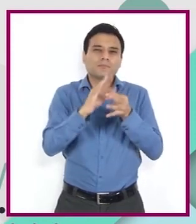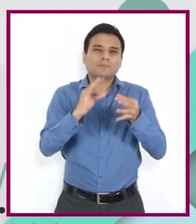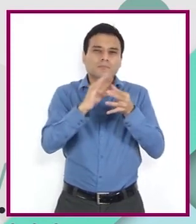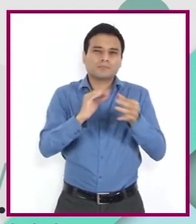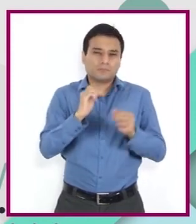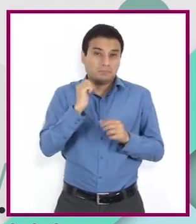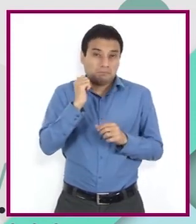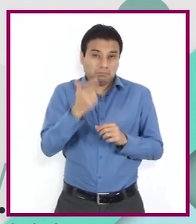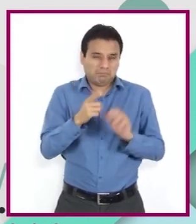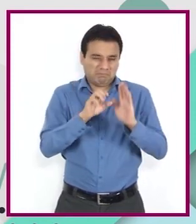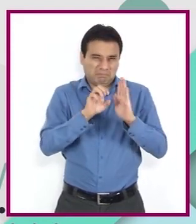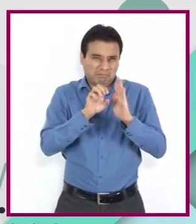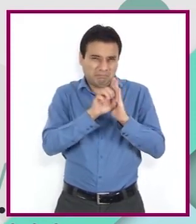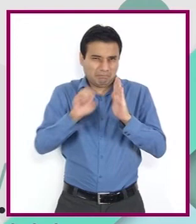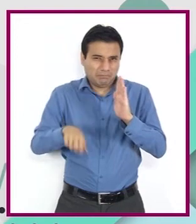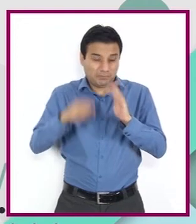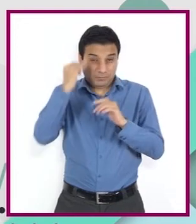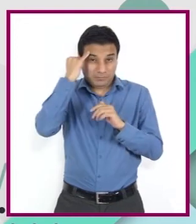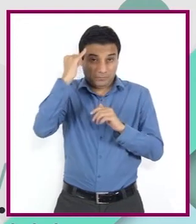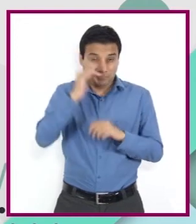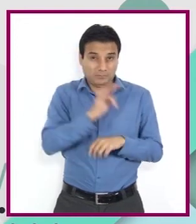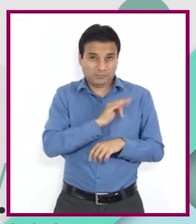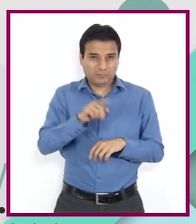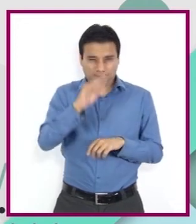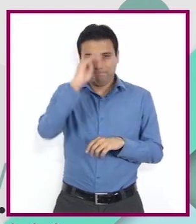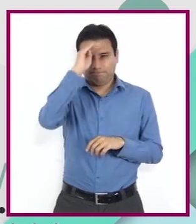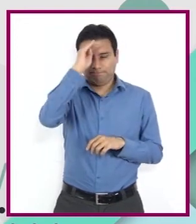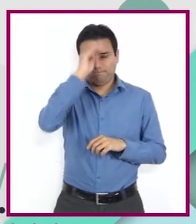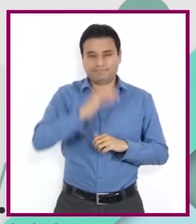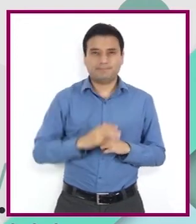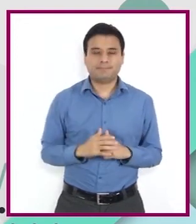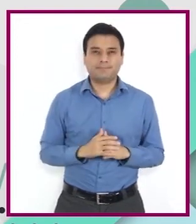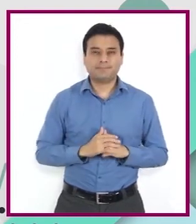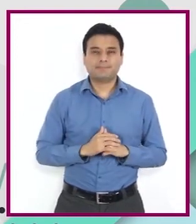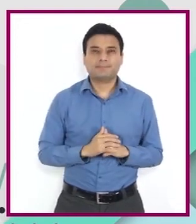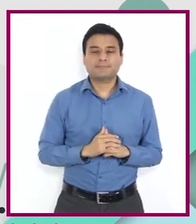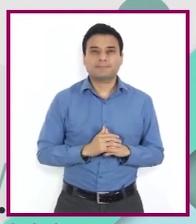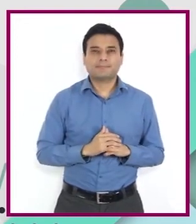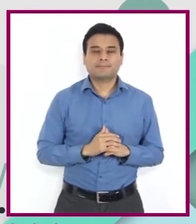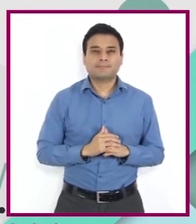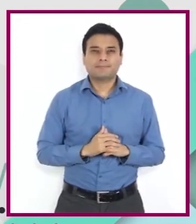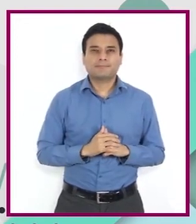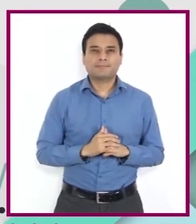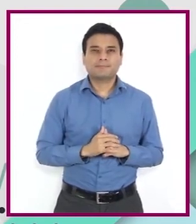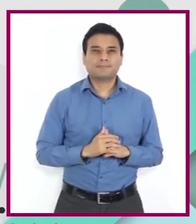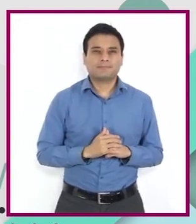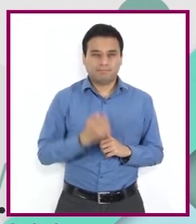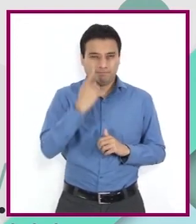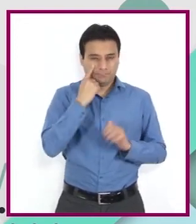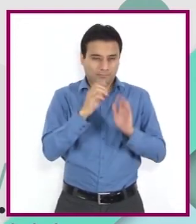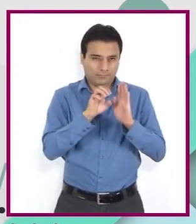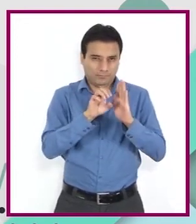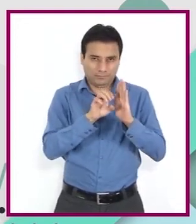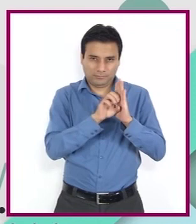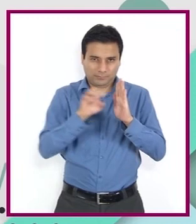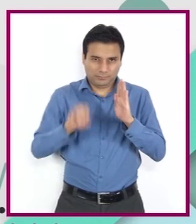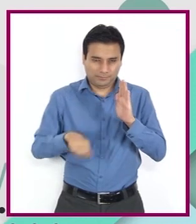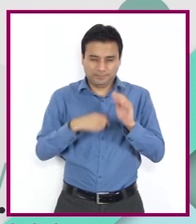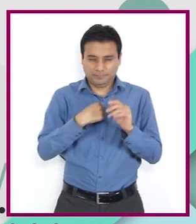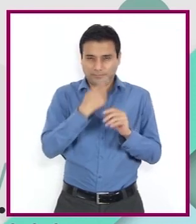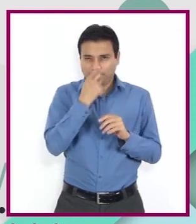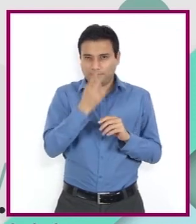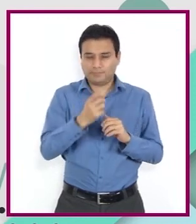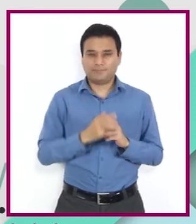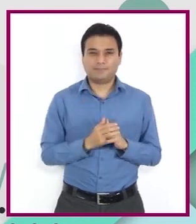de la tabla y las magnitudes? Tomen un momento para pensarlo. Una afirmación puede ser que